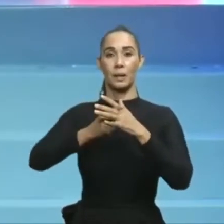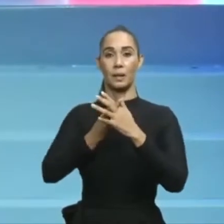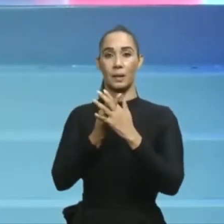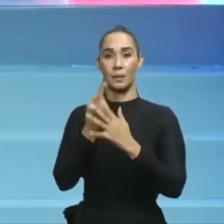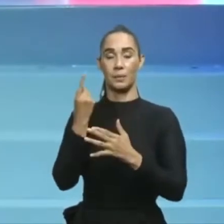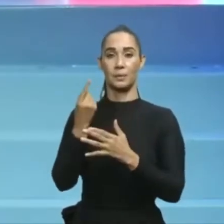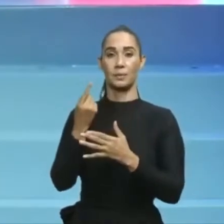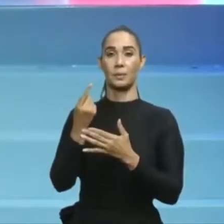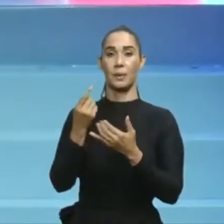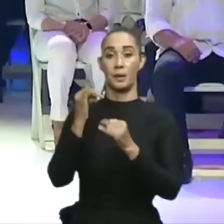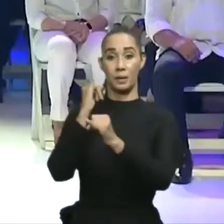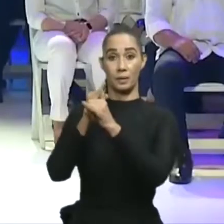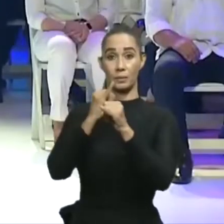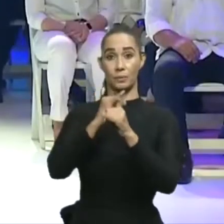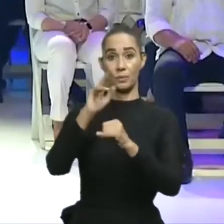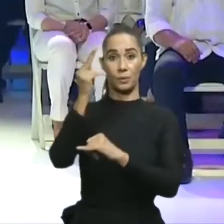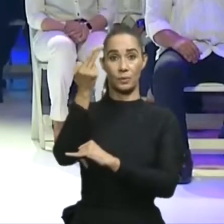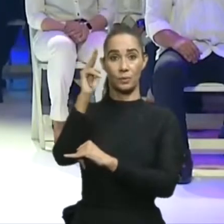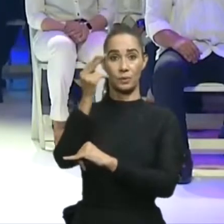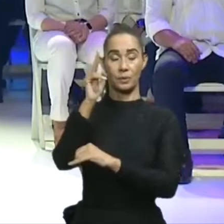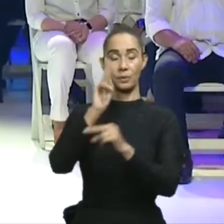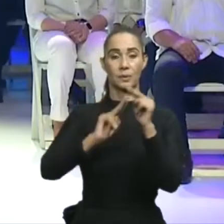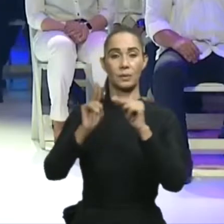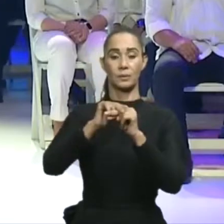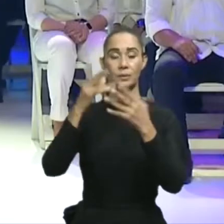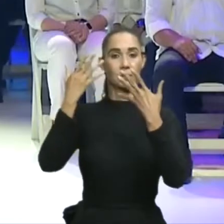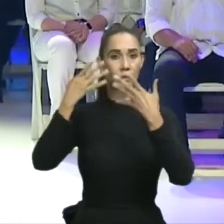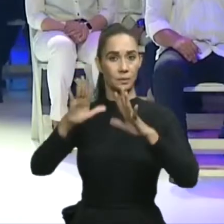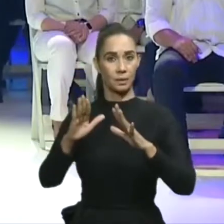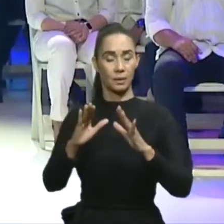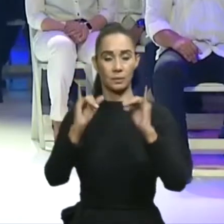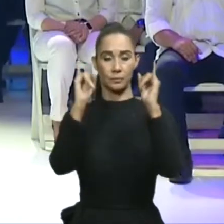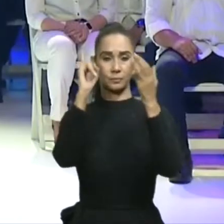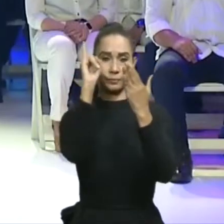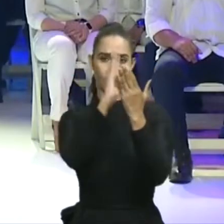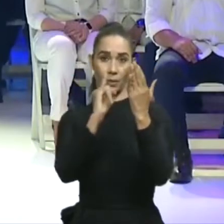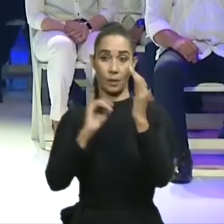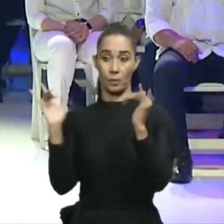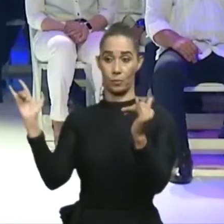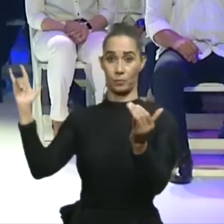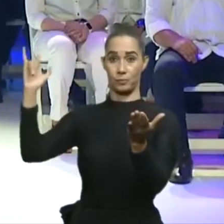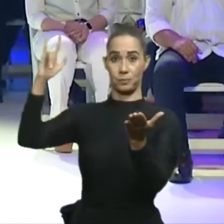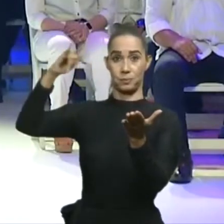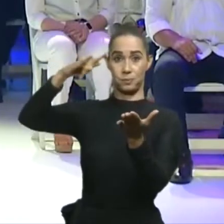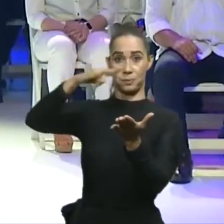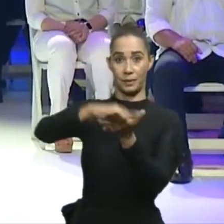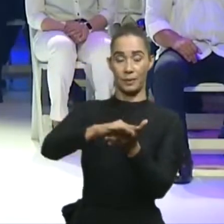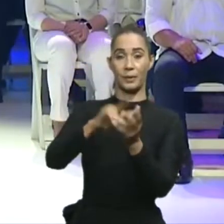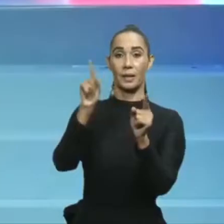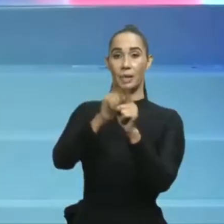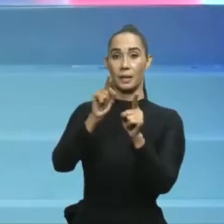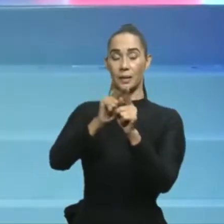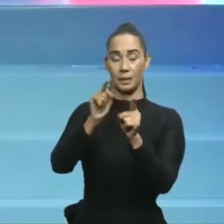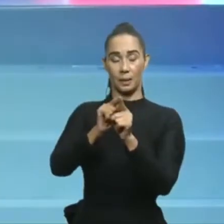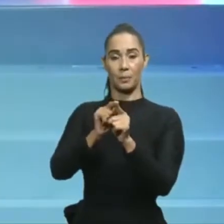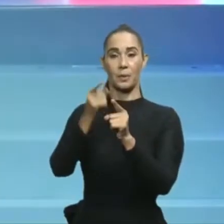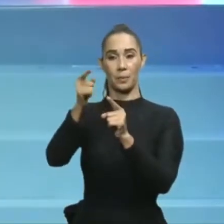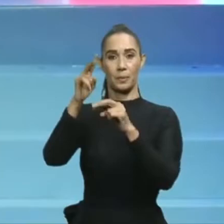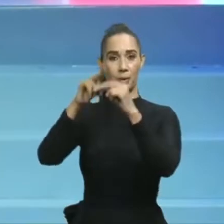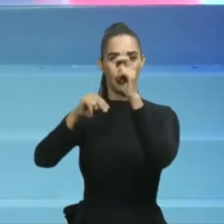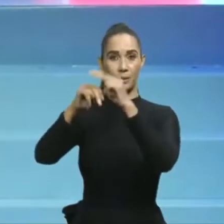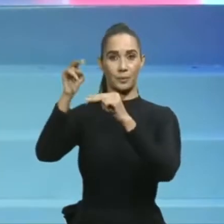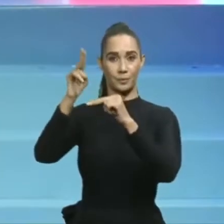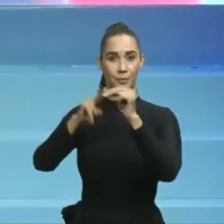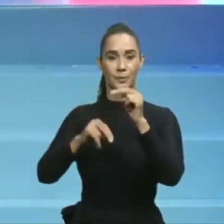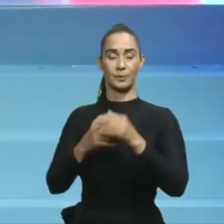hoteleras internacionales ya casi están listos los diseños del aeropuerto también para subirse a licitación para construcción